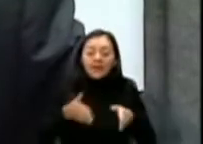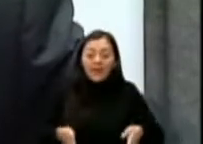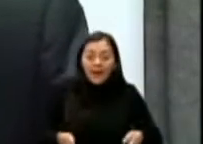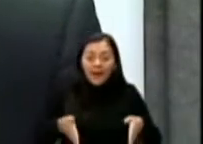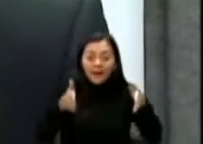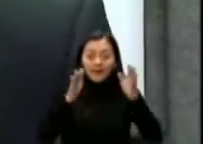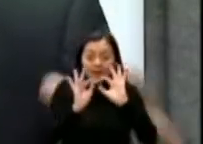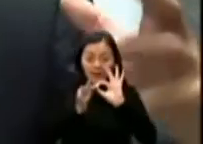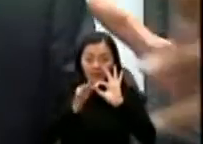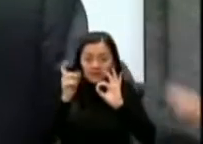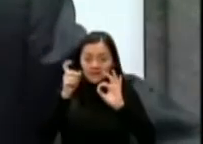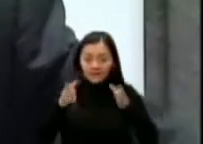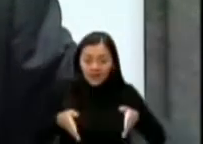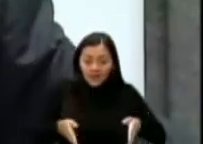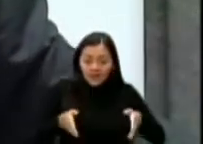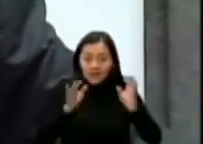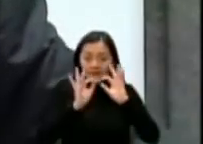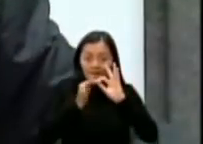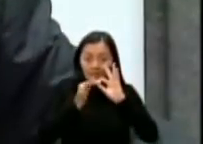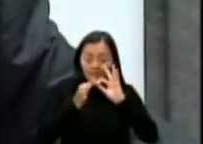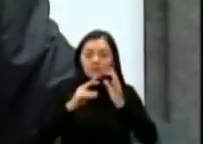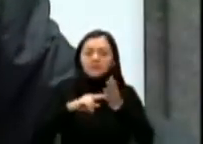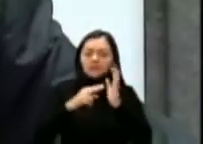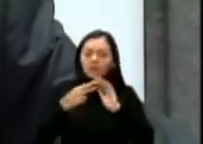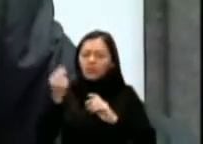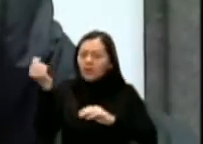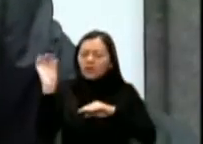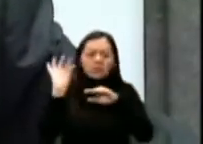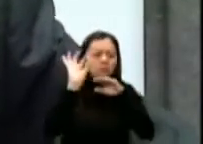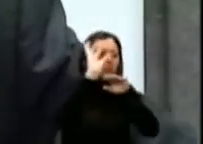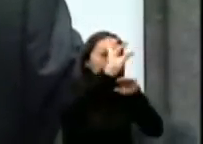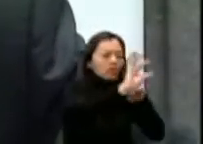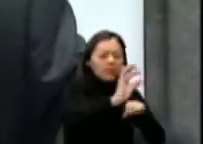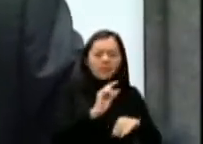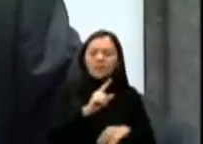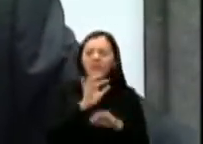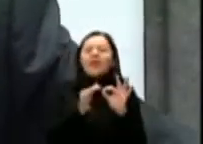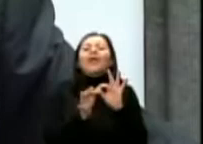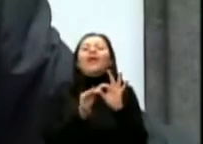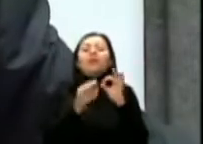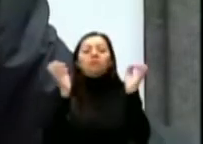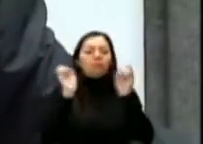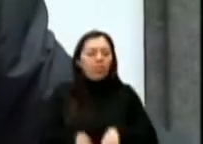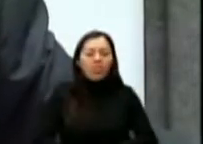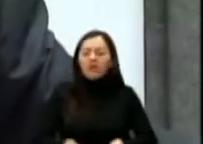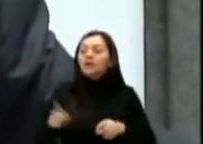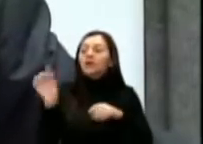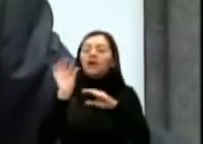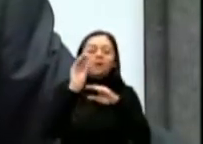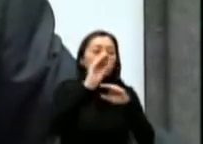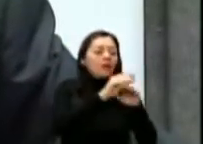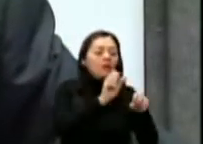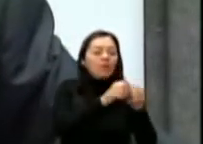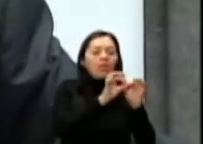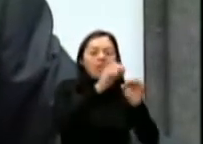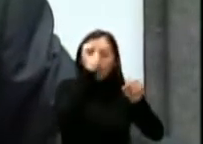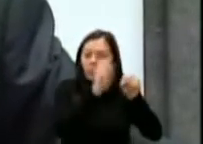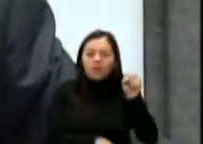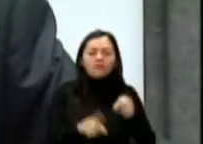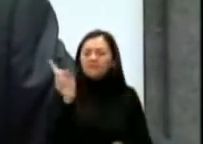ahora pavimentamos regiones enteras o zonas enteras de las ciudades la troncal amazónica inclusive en algunas provincias